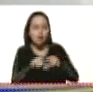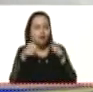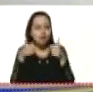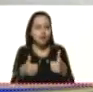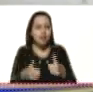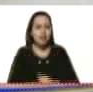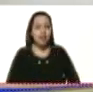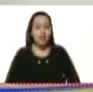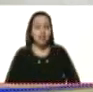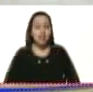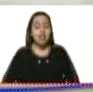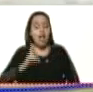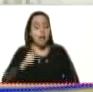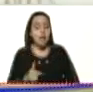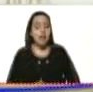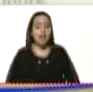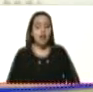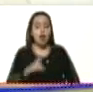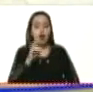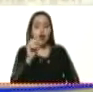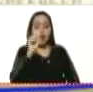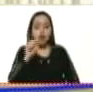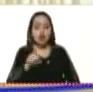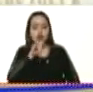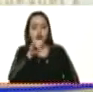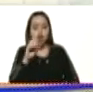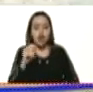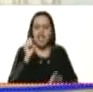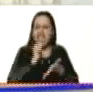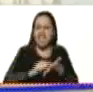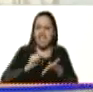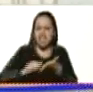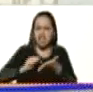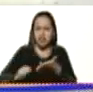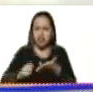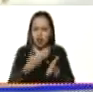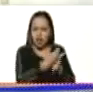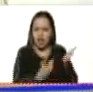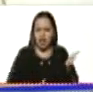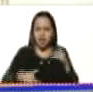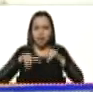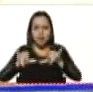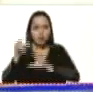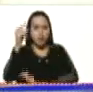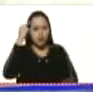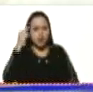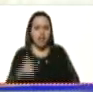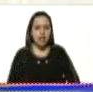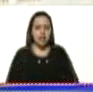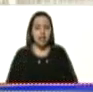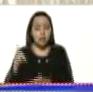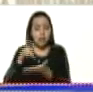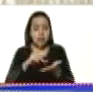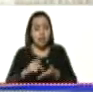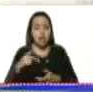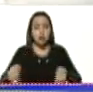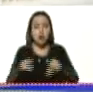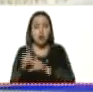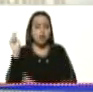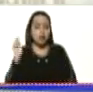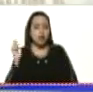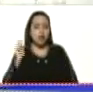como diputado del pueblo, redacta el acta del glorioso día. Aquellos hombres fueron llamados por Francisco de